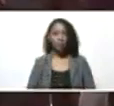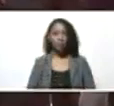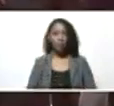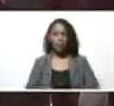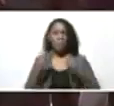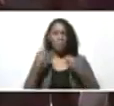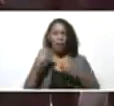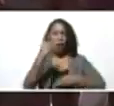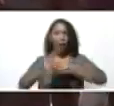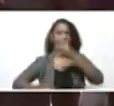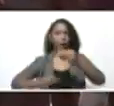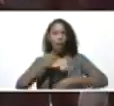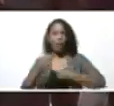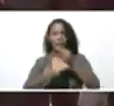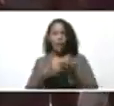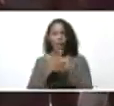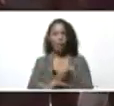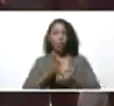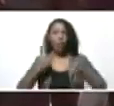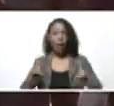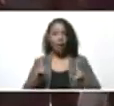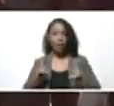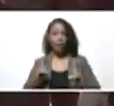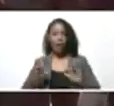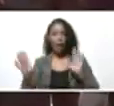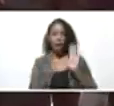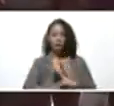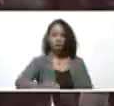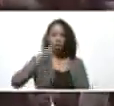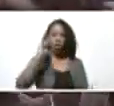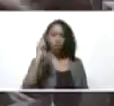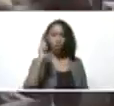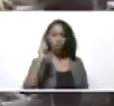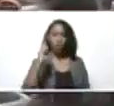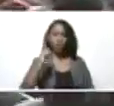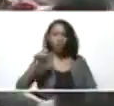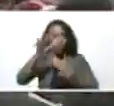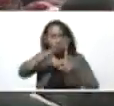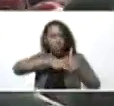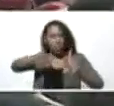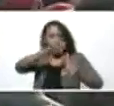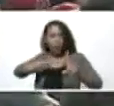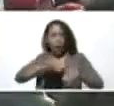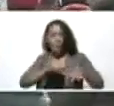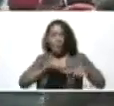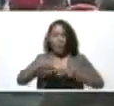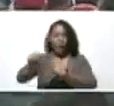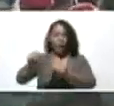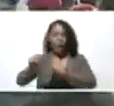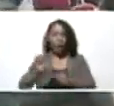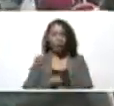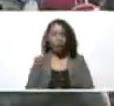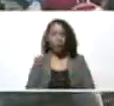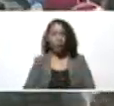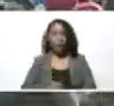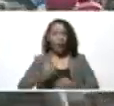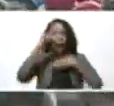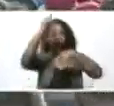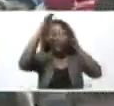para blindar la democracia y la constitución de conspiraciones imperialistas. Oído.